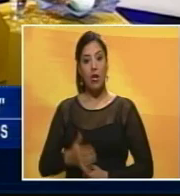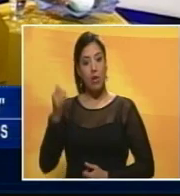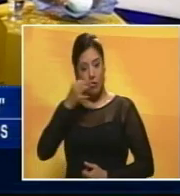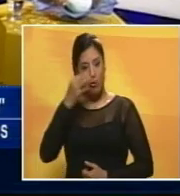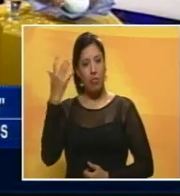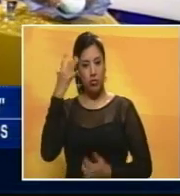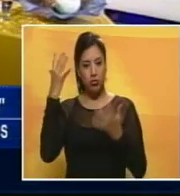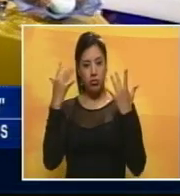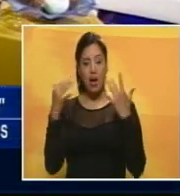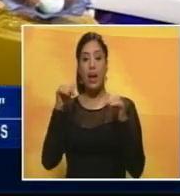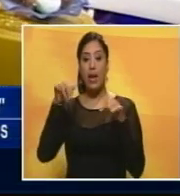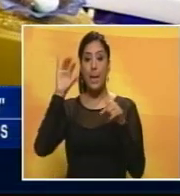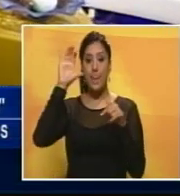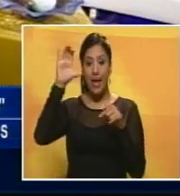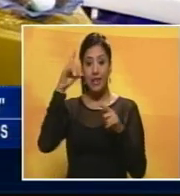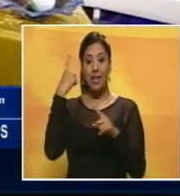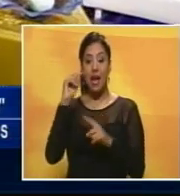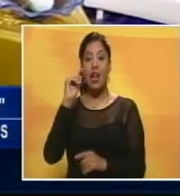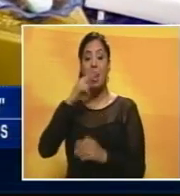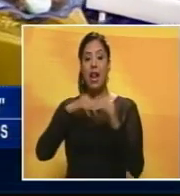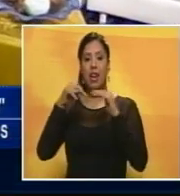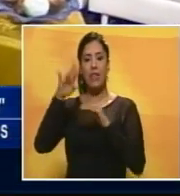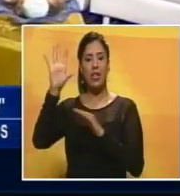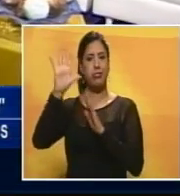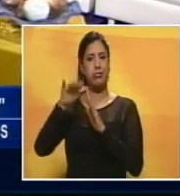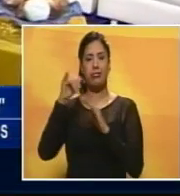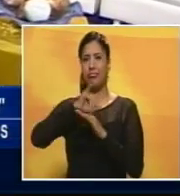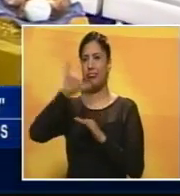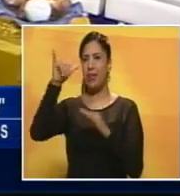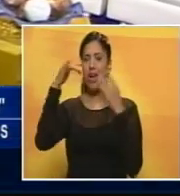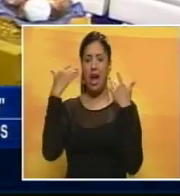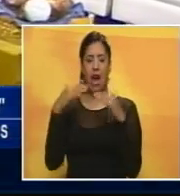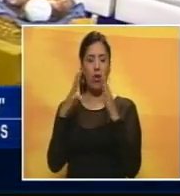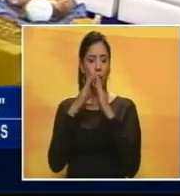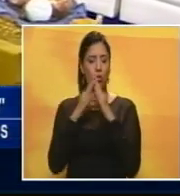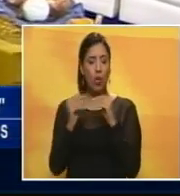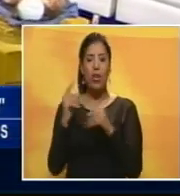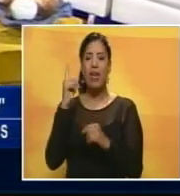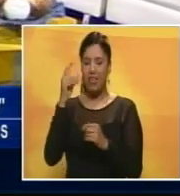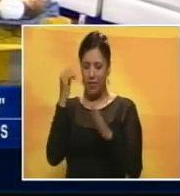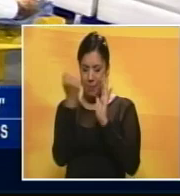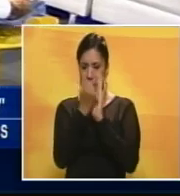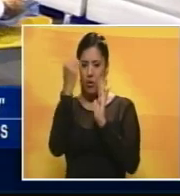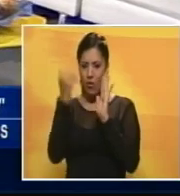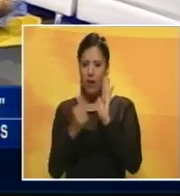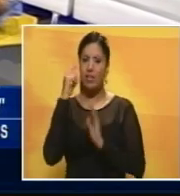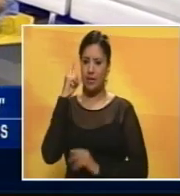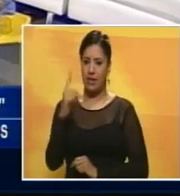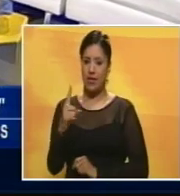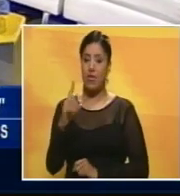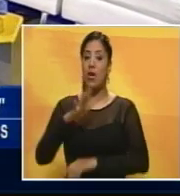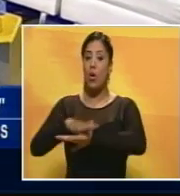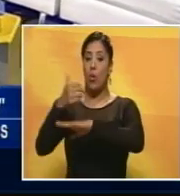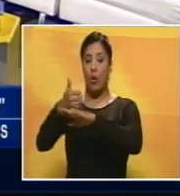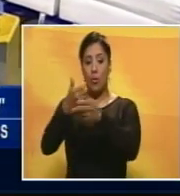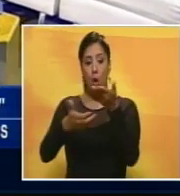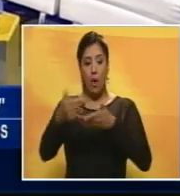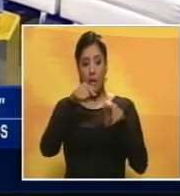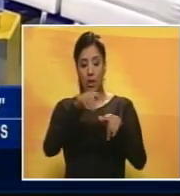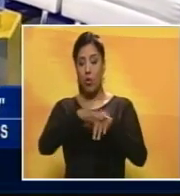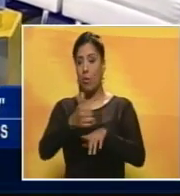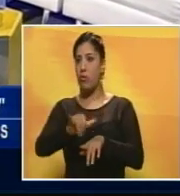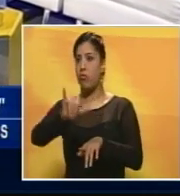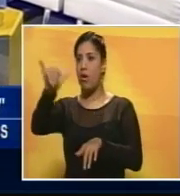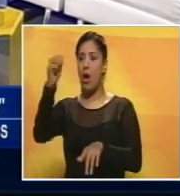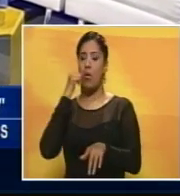Guzmán aseguró que en el país se registra un nivel de especulación muy elevado, por lo que debe haber una sinceración de precios. Acusó a los comerciantes de incrementar